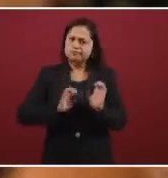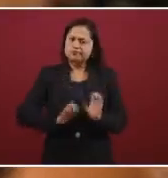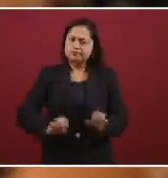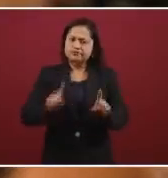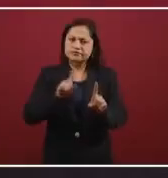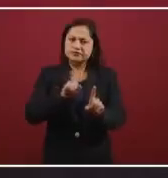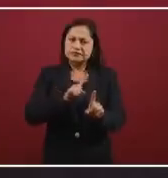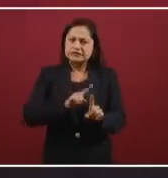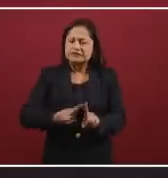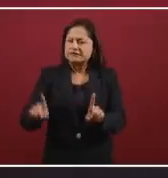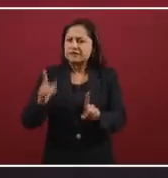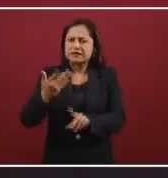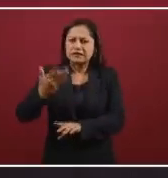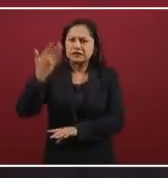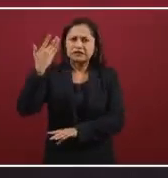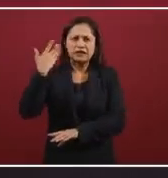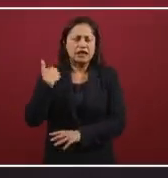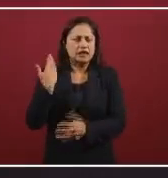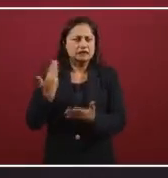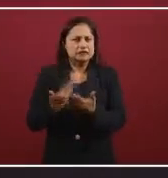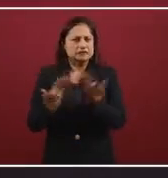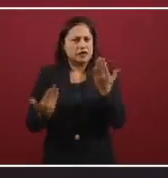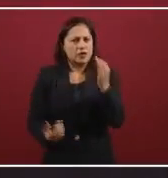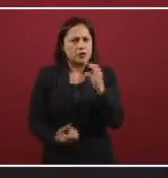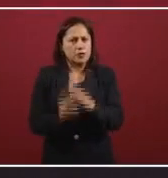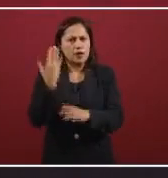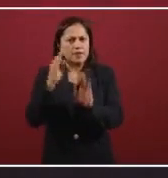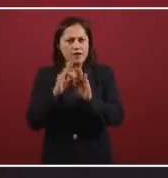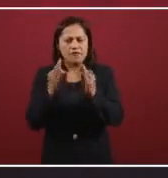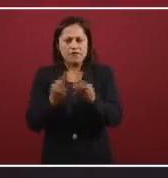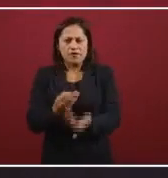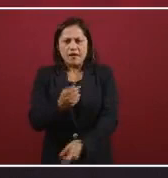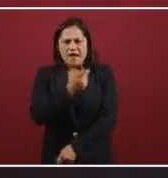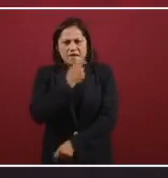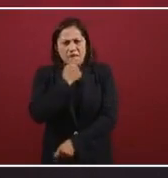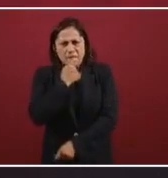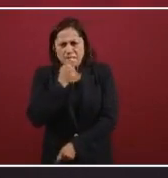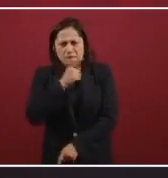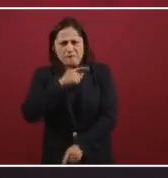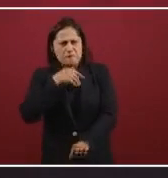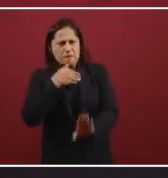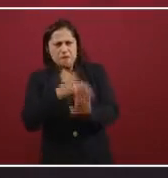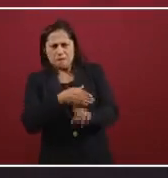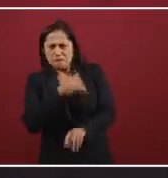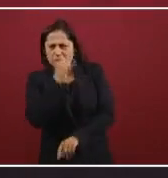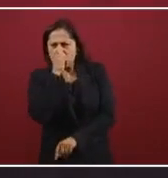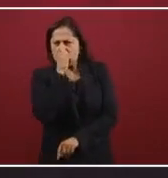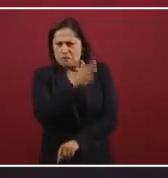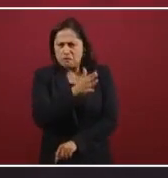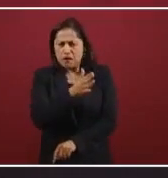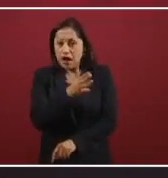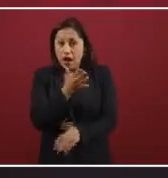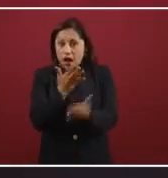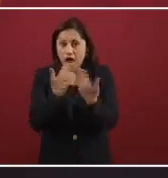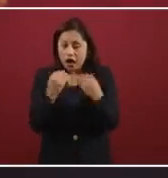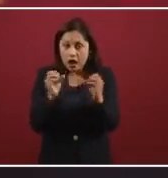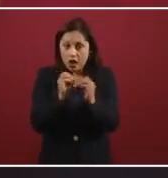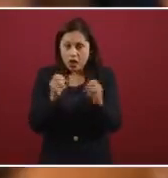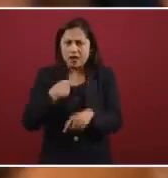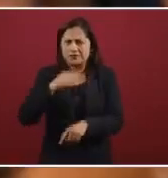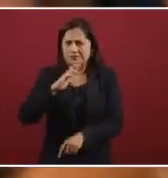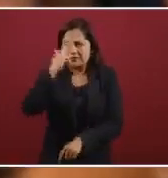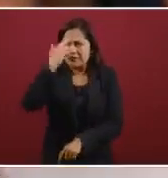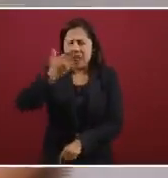distinto, diferentísimo, absolutamente. No hubo una rechifla que era saludada desde que yo tengo memoria, desde Miguel Alemán